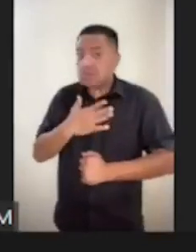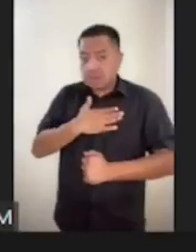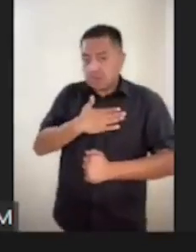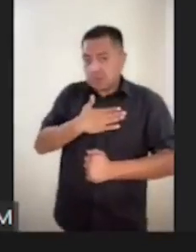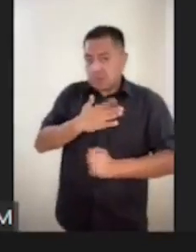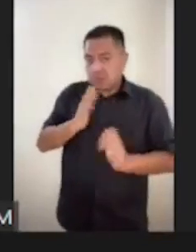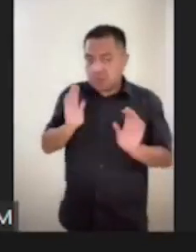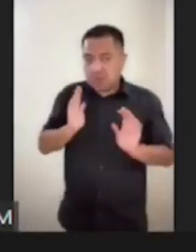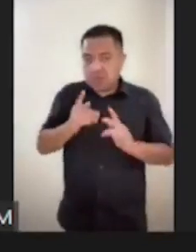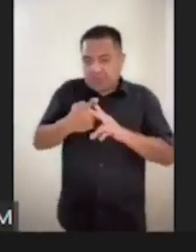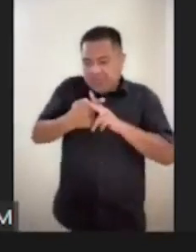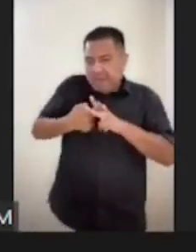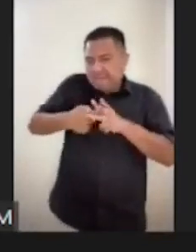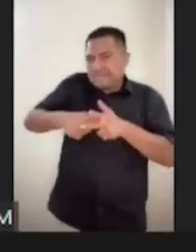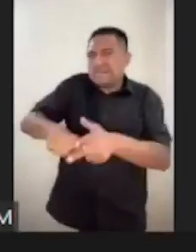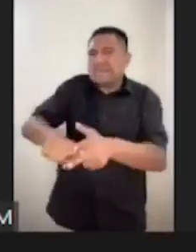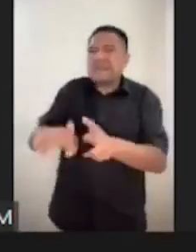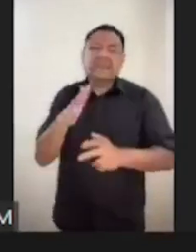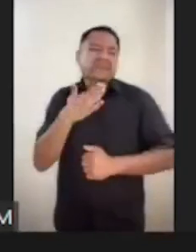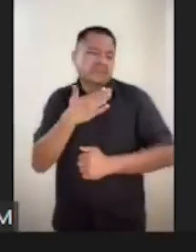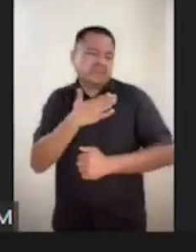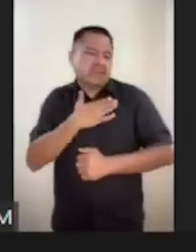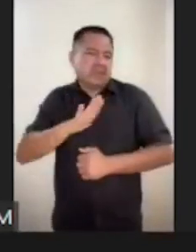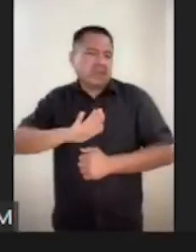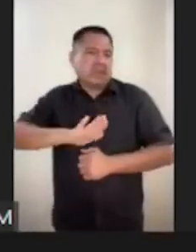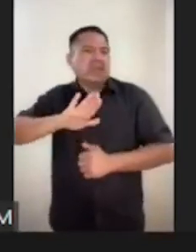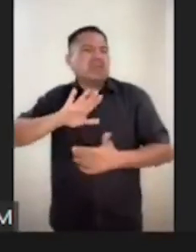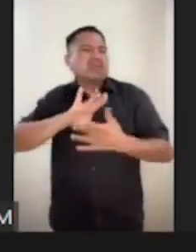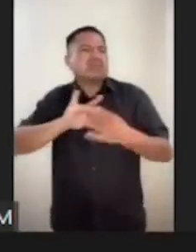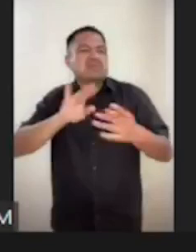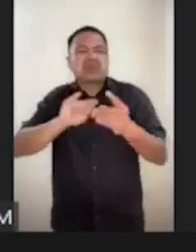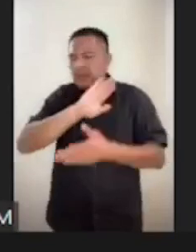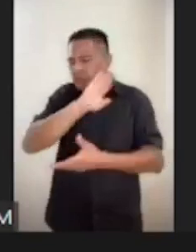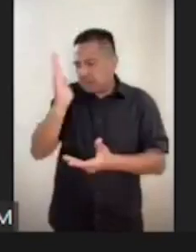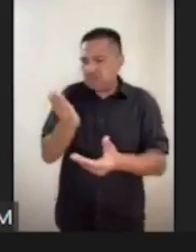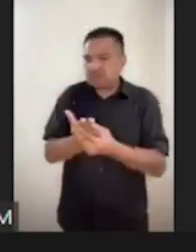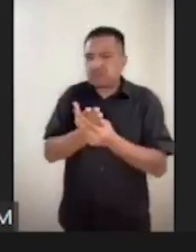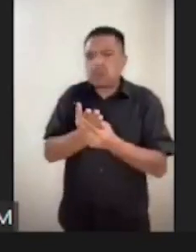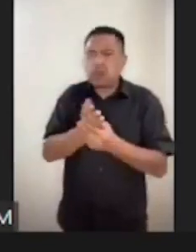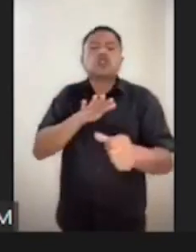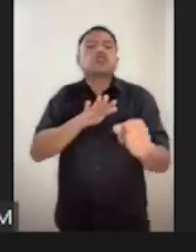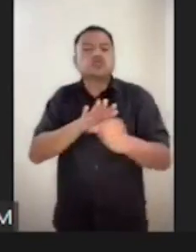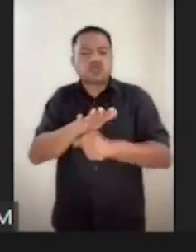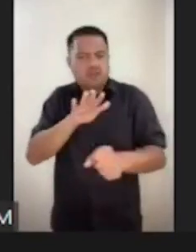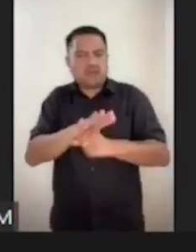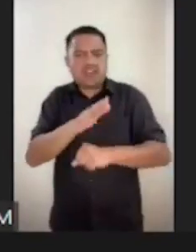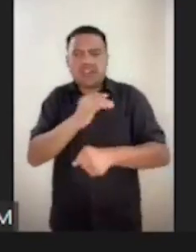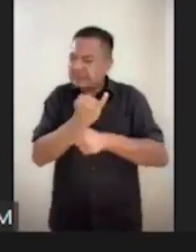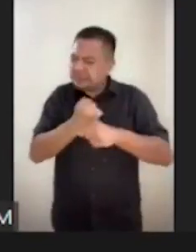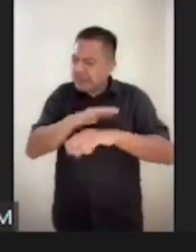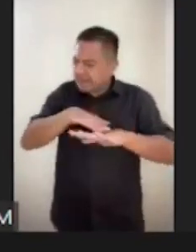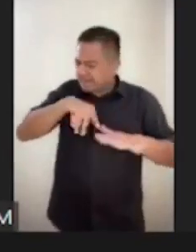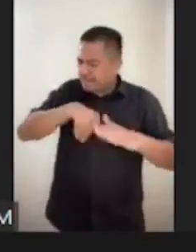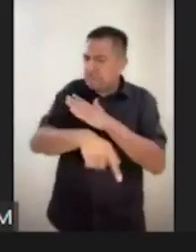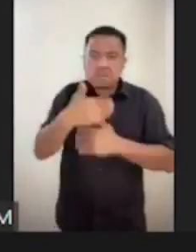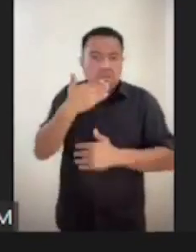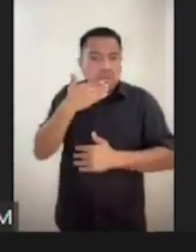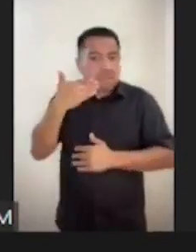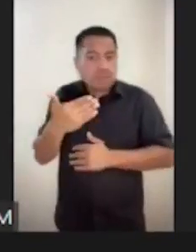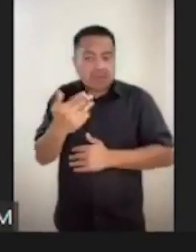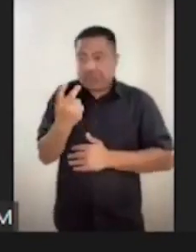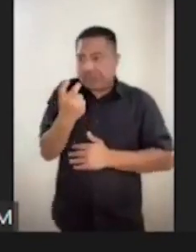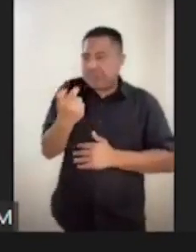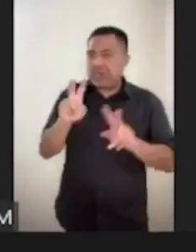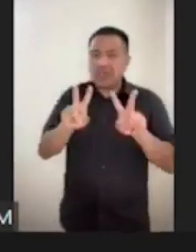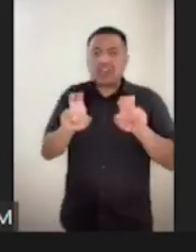al principio de mi intervención dije que el expediente estaba lo suficiente analizado, ¿eh? Y que era una cuestión